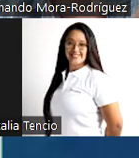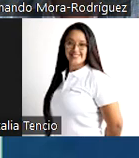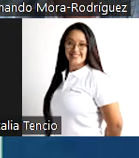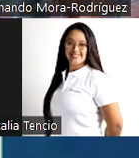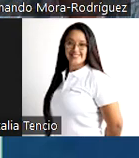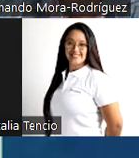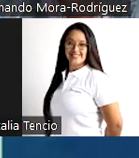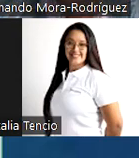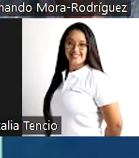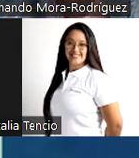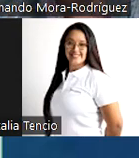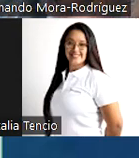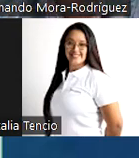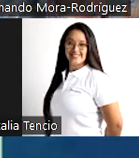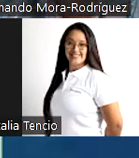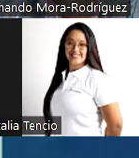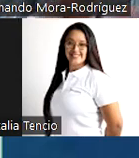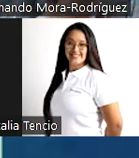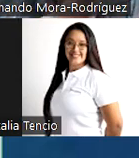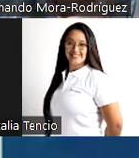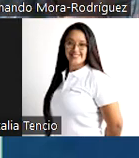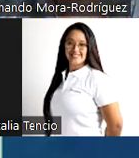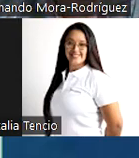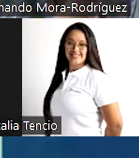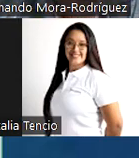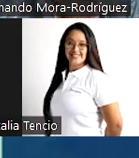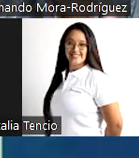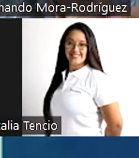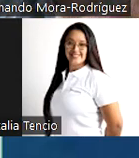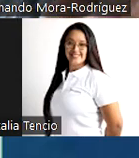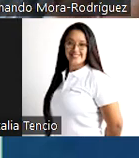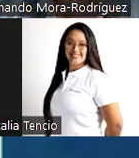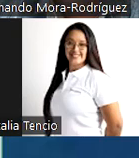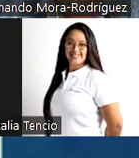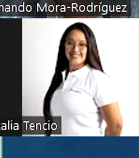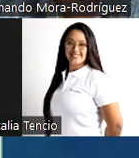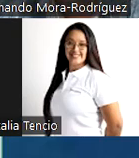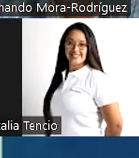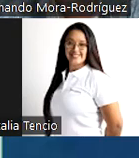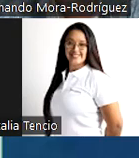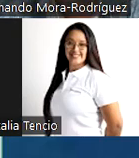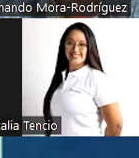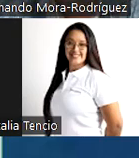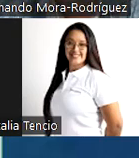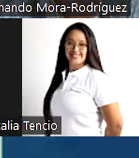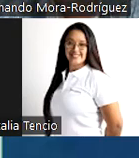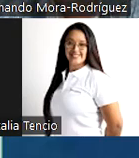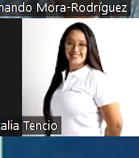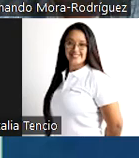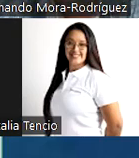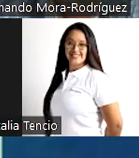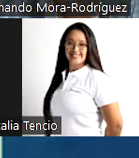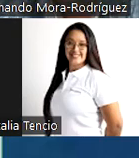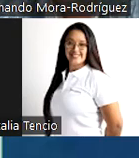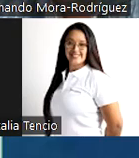por diversos socios y por diversas empresas y organizaciones socias y amigas en las cuales pues